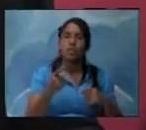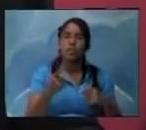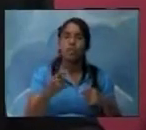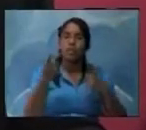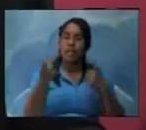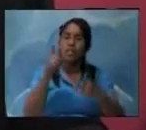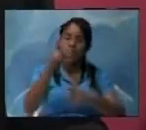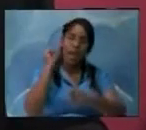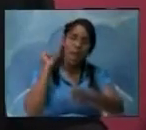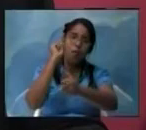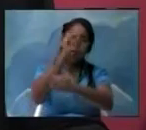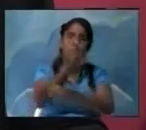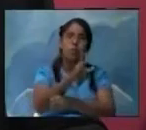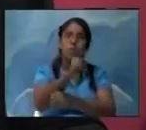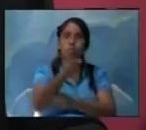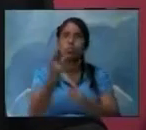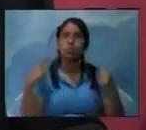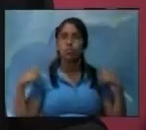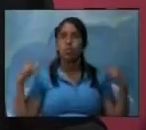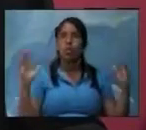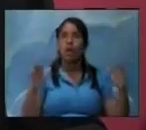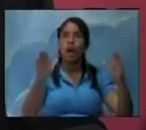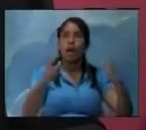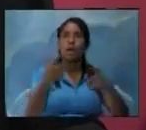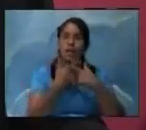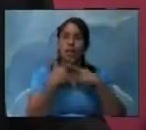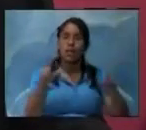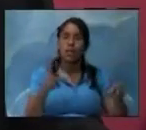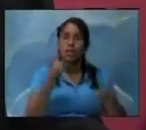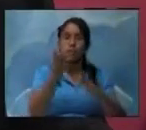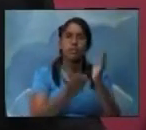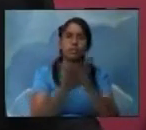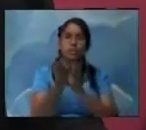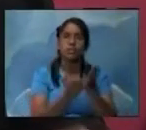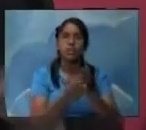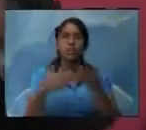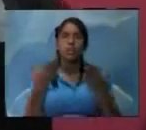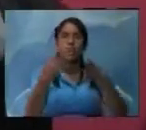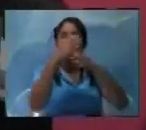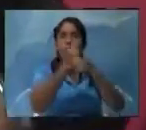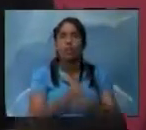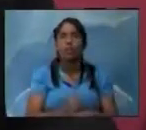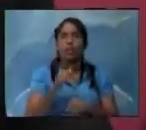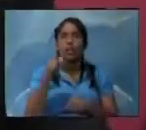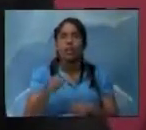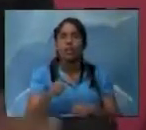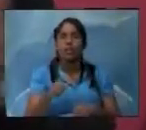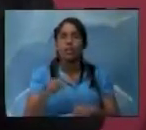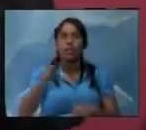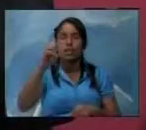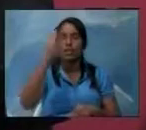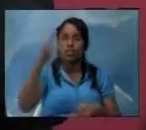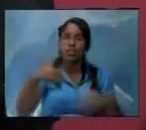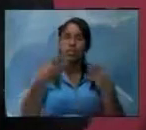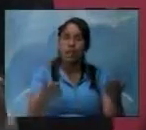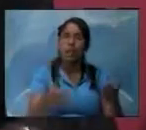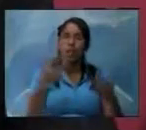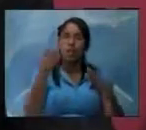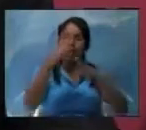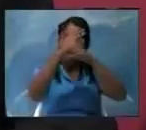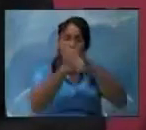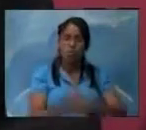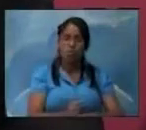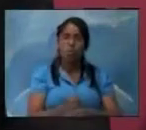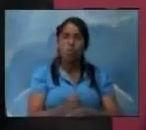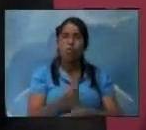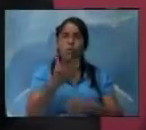que envió su ángel y libró a sus siervos que confiaron. ¿A quién Dios va a librar? A los que